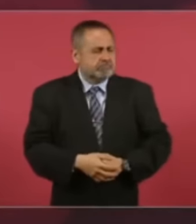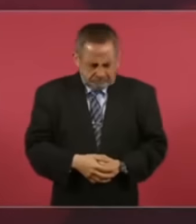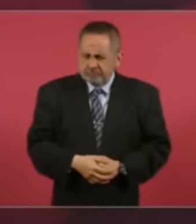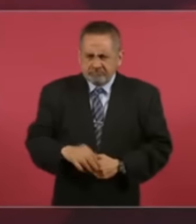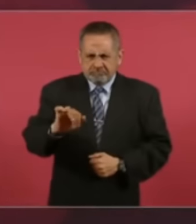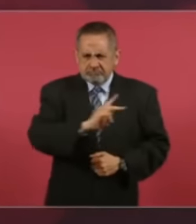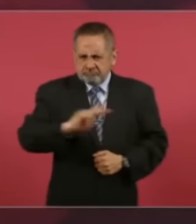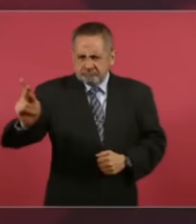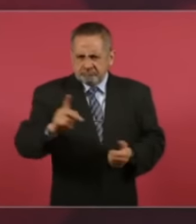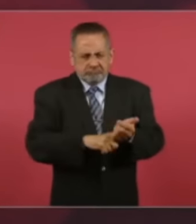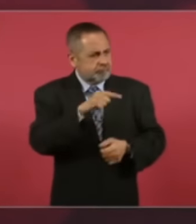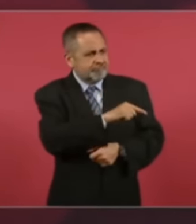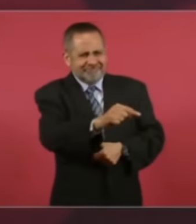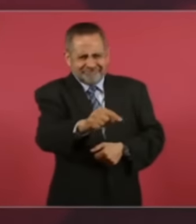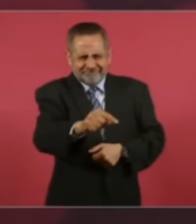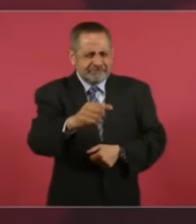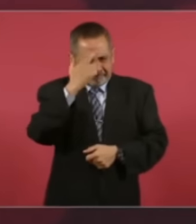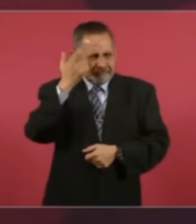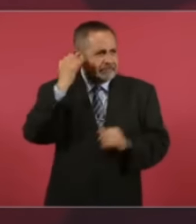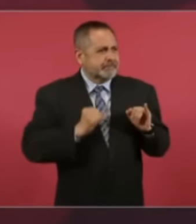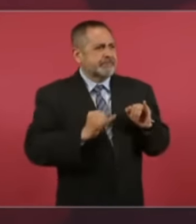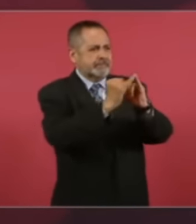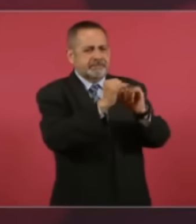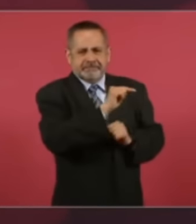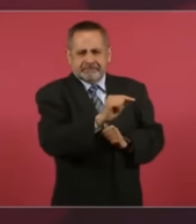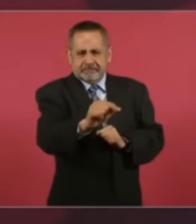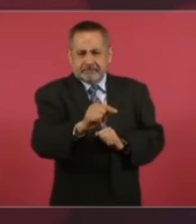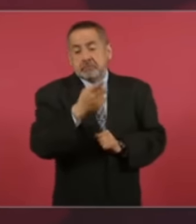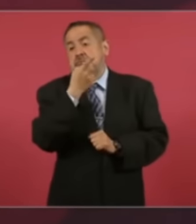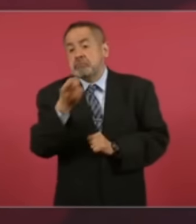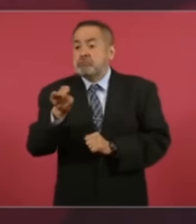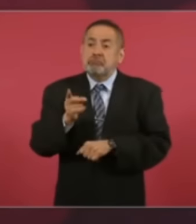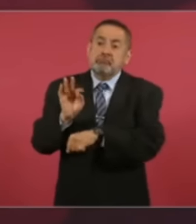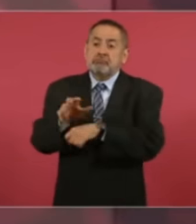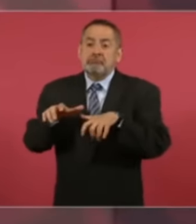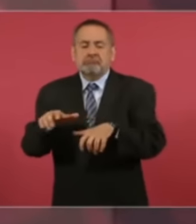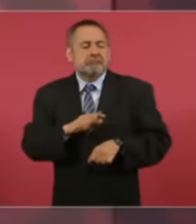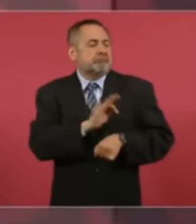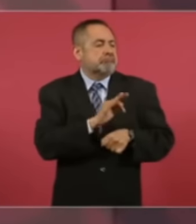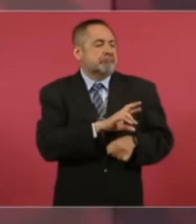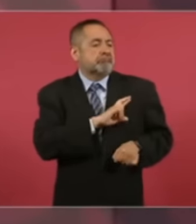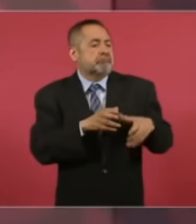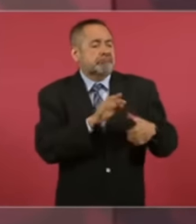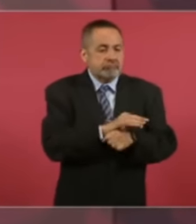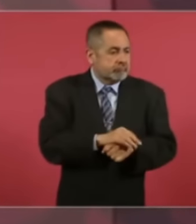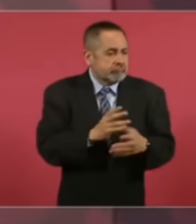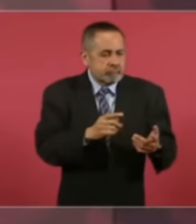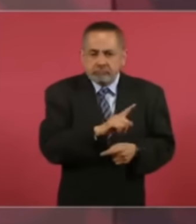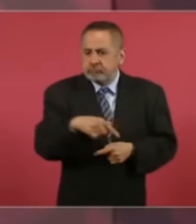todos estos organismos que crearon para proteger a particulares y